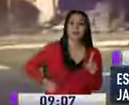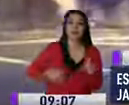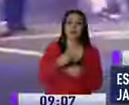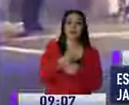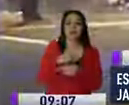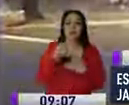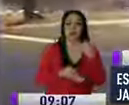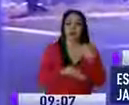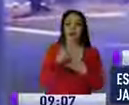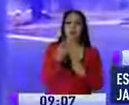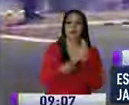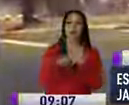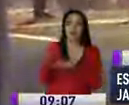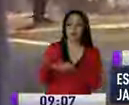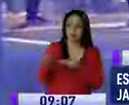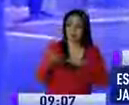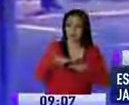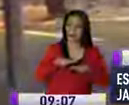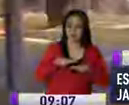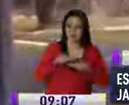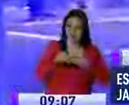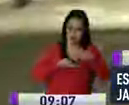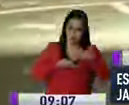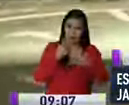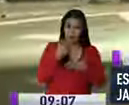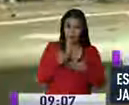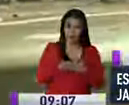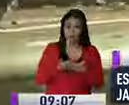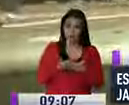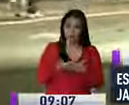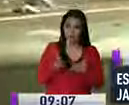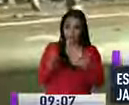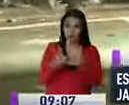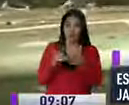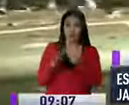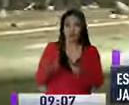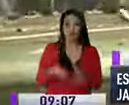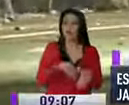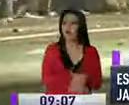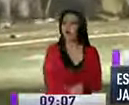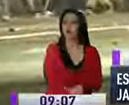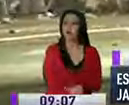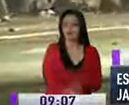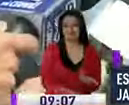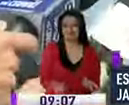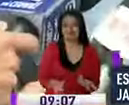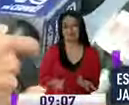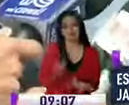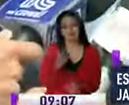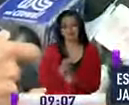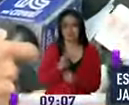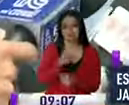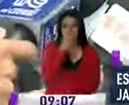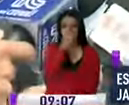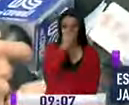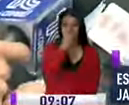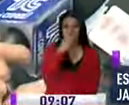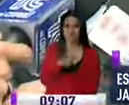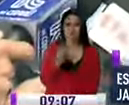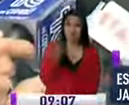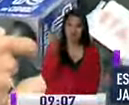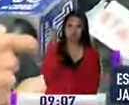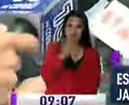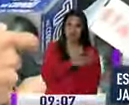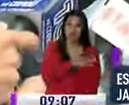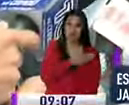hubiese desechado los reconocimientos legales de los hechos en contra de los estudiantes del Colegio Mejía. La verdad, confiar en la justicia en